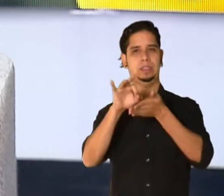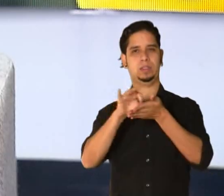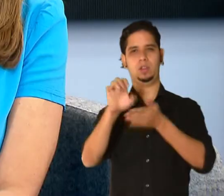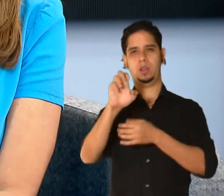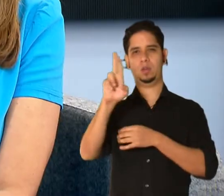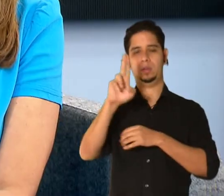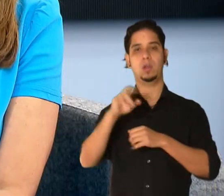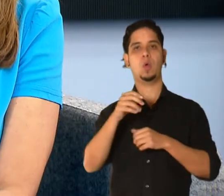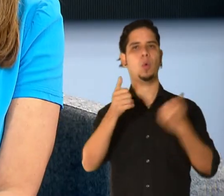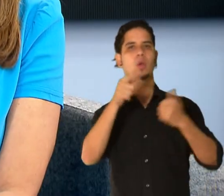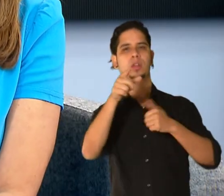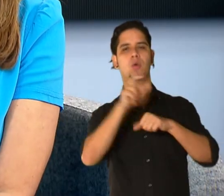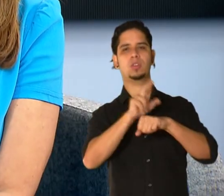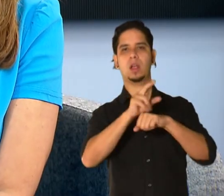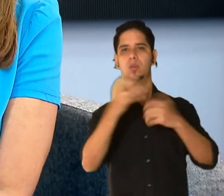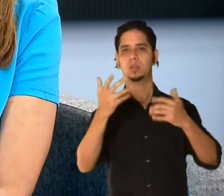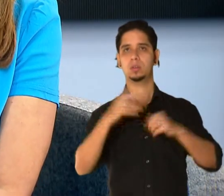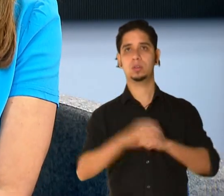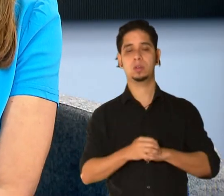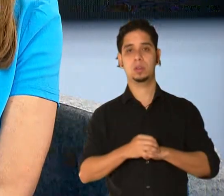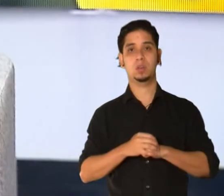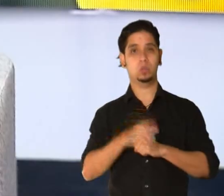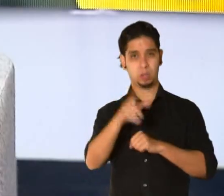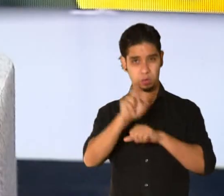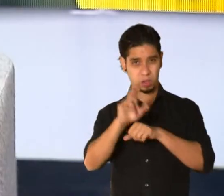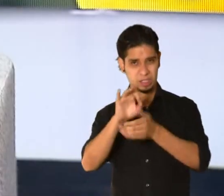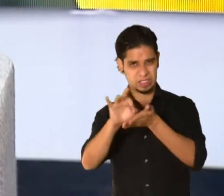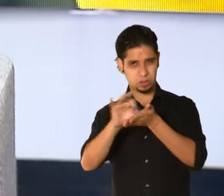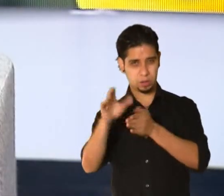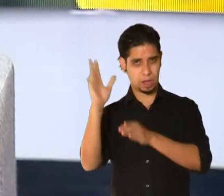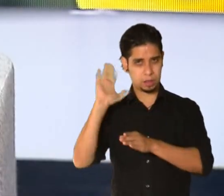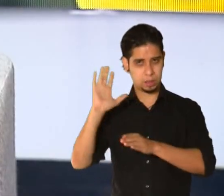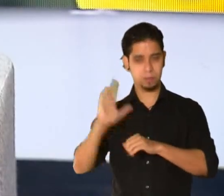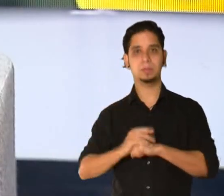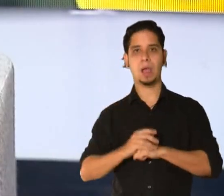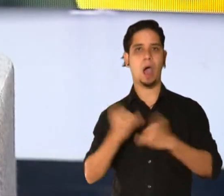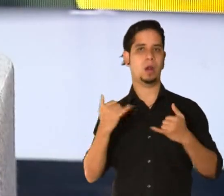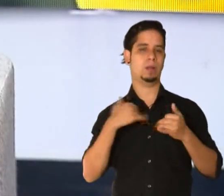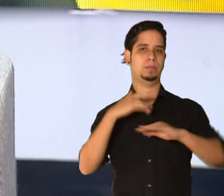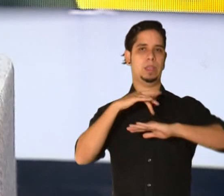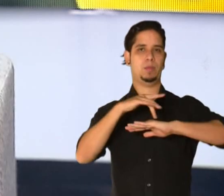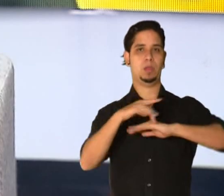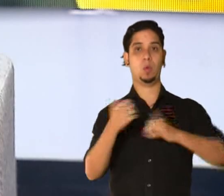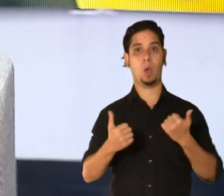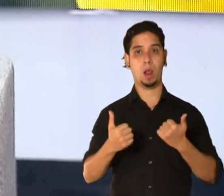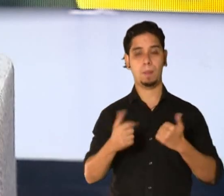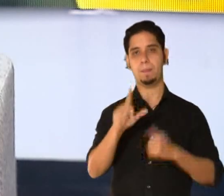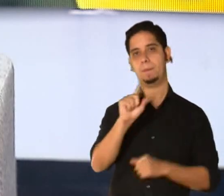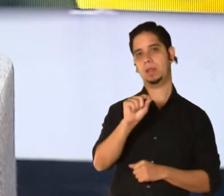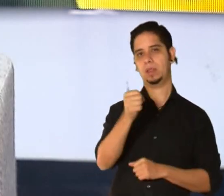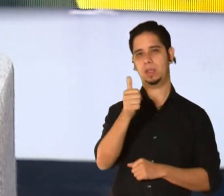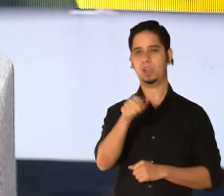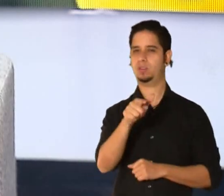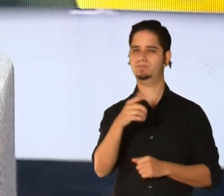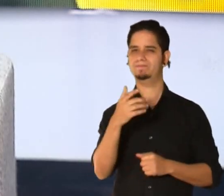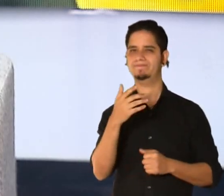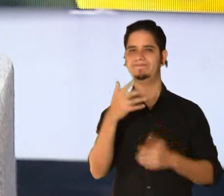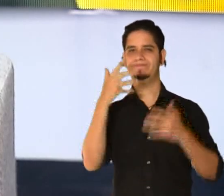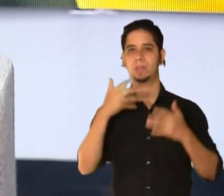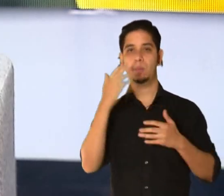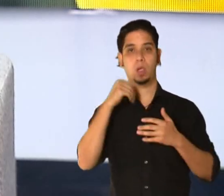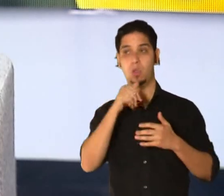ustedes cuál utilizaron, el censo anterior? El que está disponible es el 2010. Es una desventaja porque obviamente no